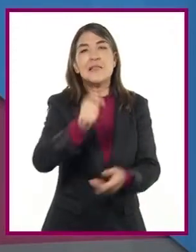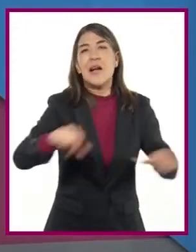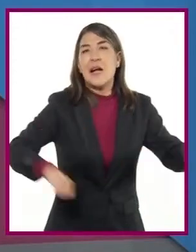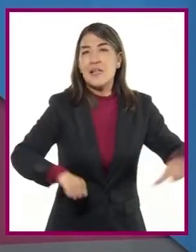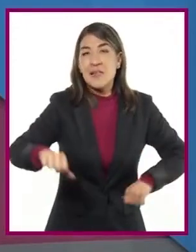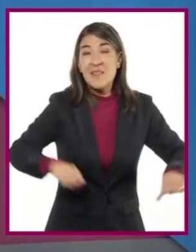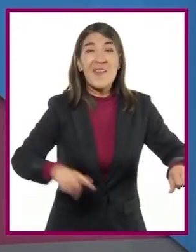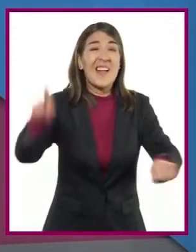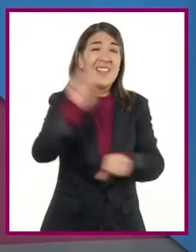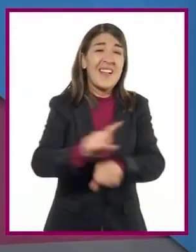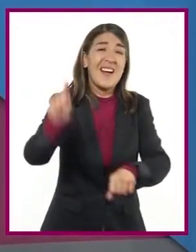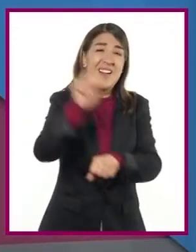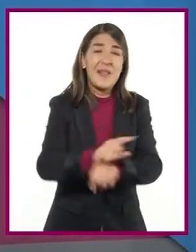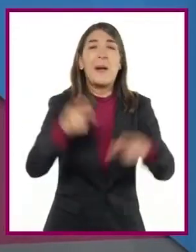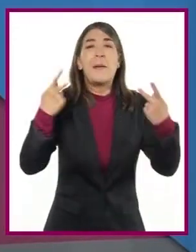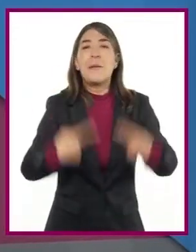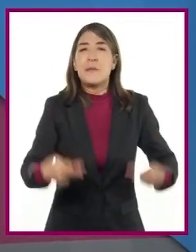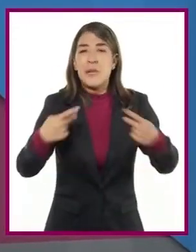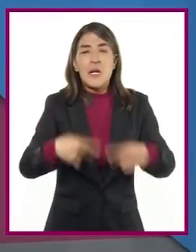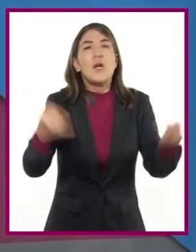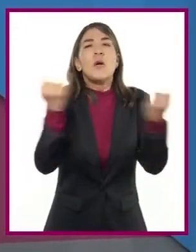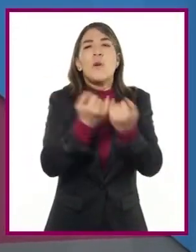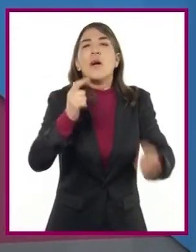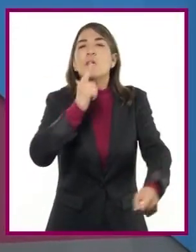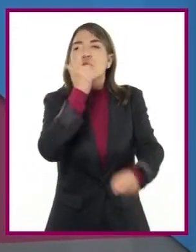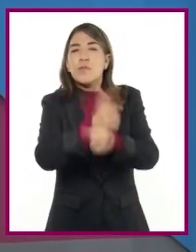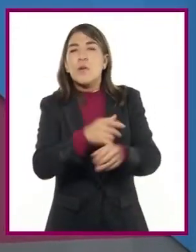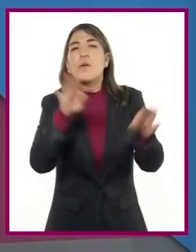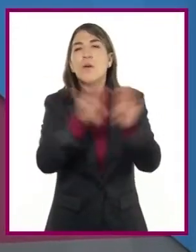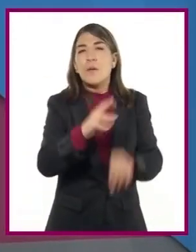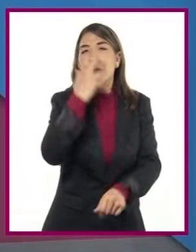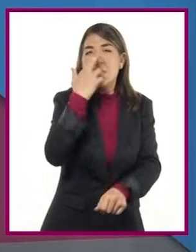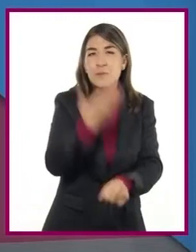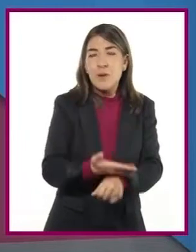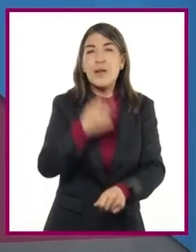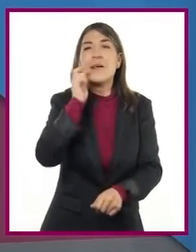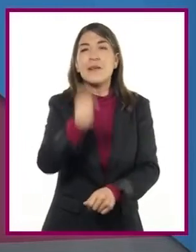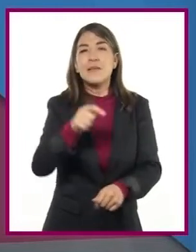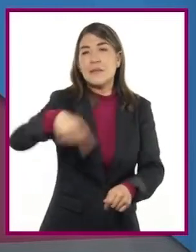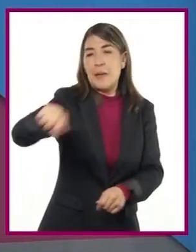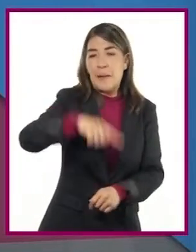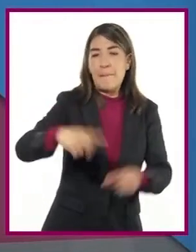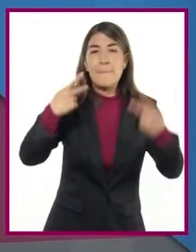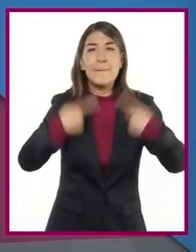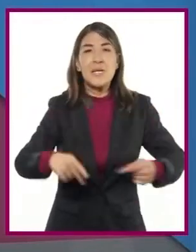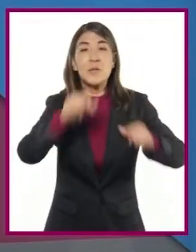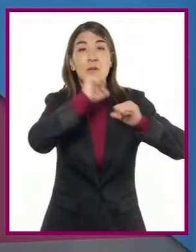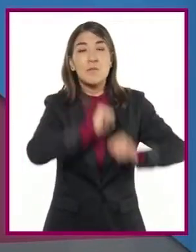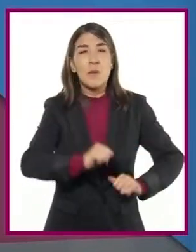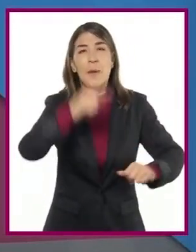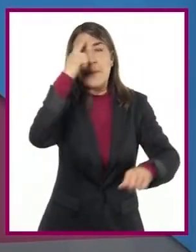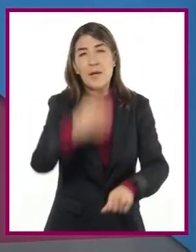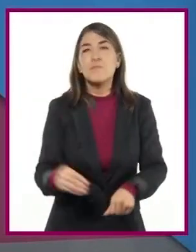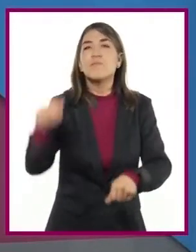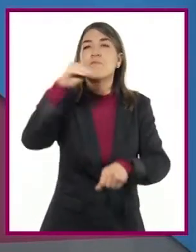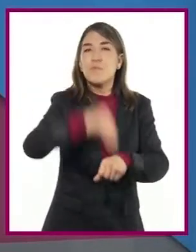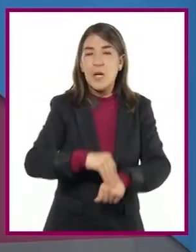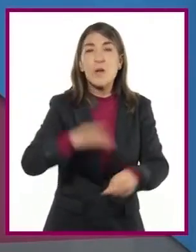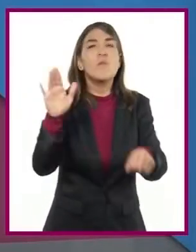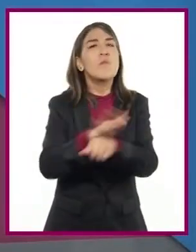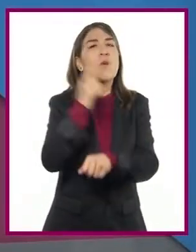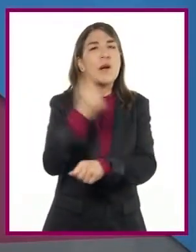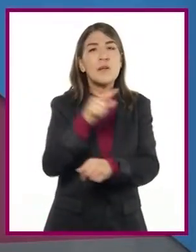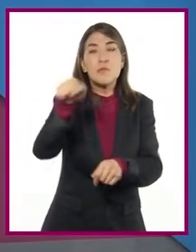las personas, así como la identificación y responsabilidad de las autoridades encargadas de aplicarlas, porque